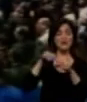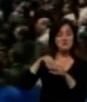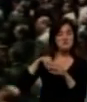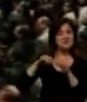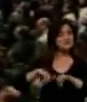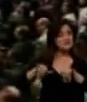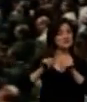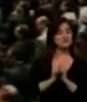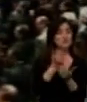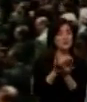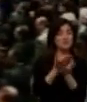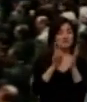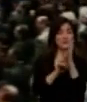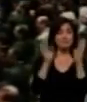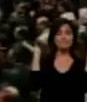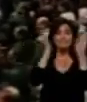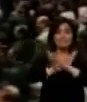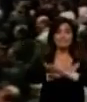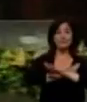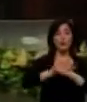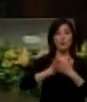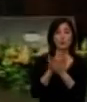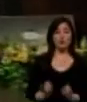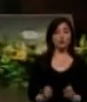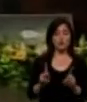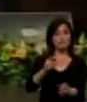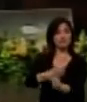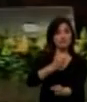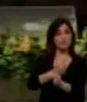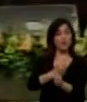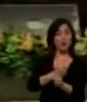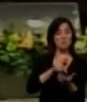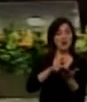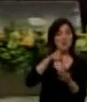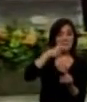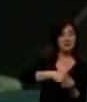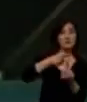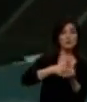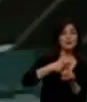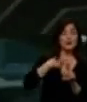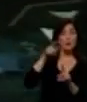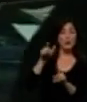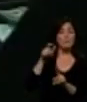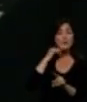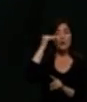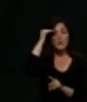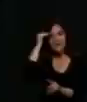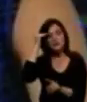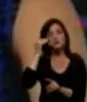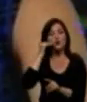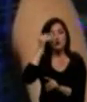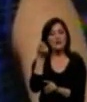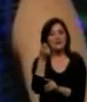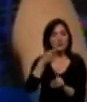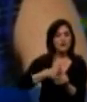Como la oferta de las viviendas gratuitas, los nuevos empleos o lo de la pensión para el adulto mayor y la entrega de crédito fácil al joven emprendedor.